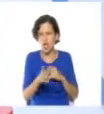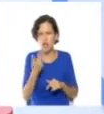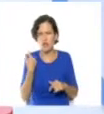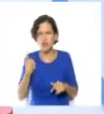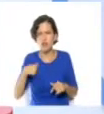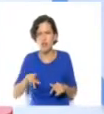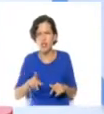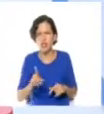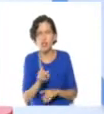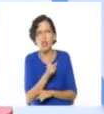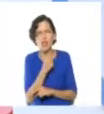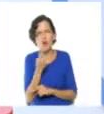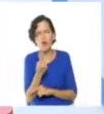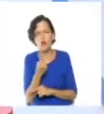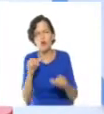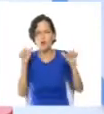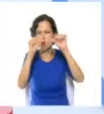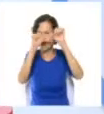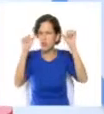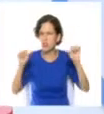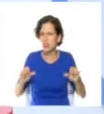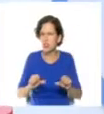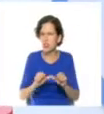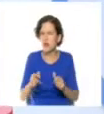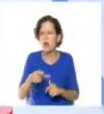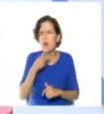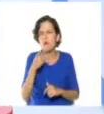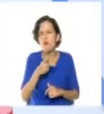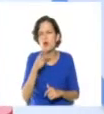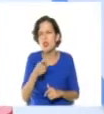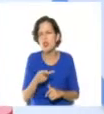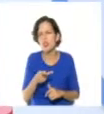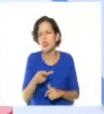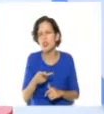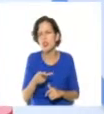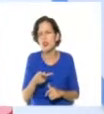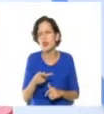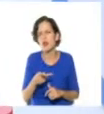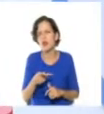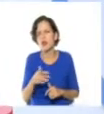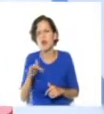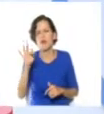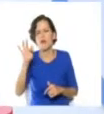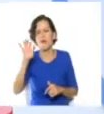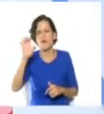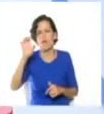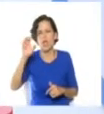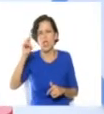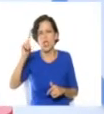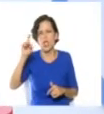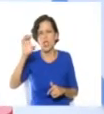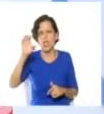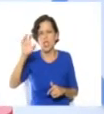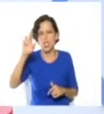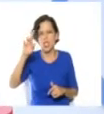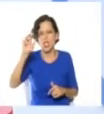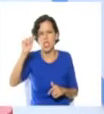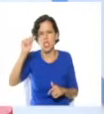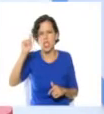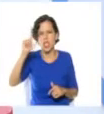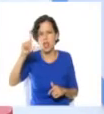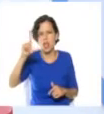tenía un sistema político totalmente federalista o federativo, es